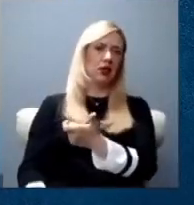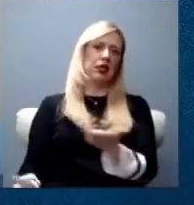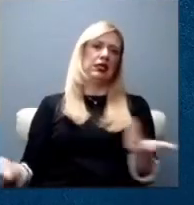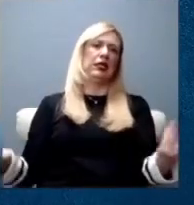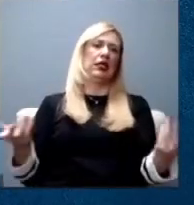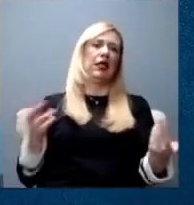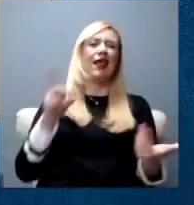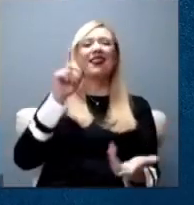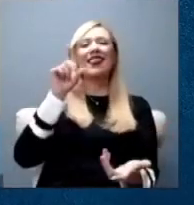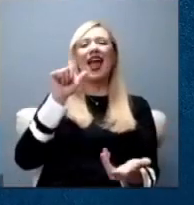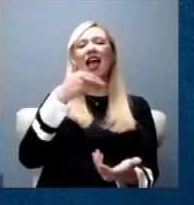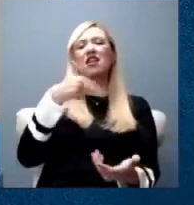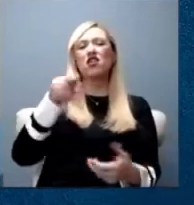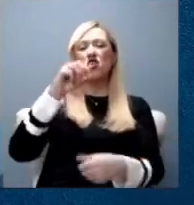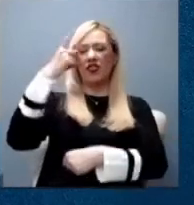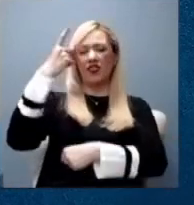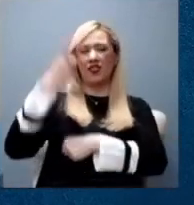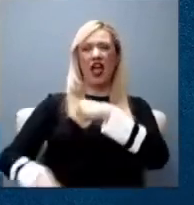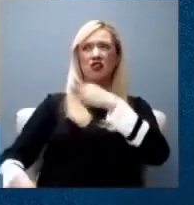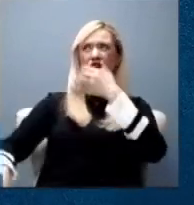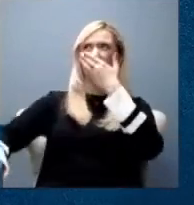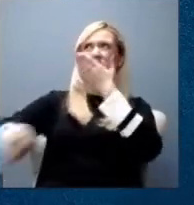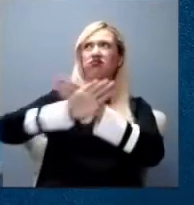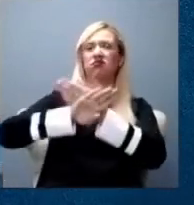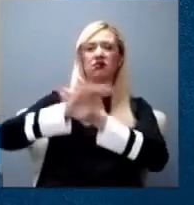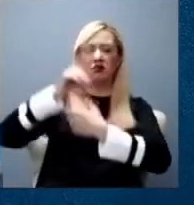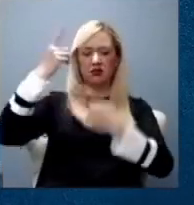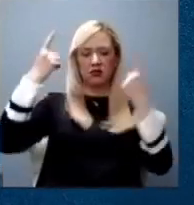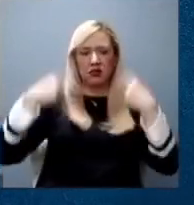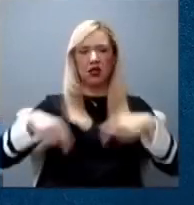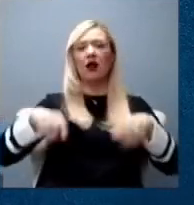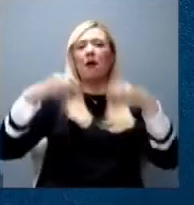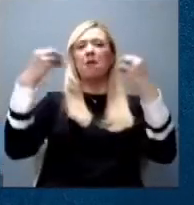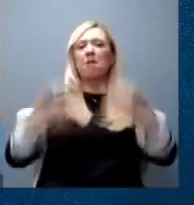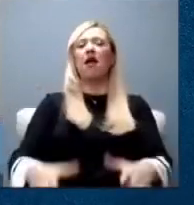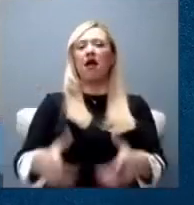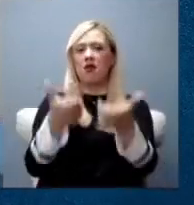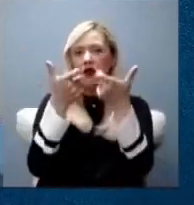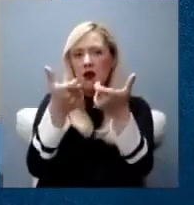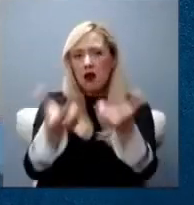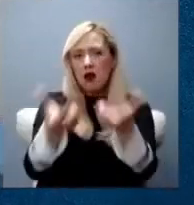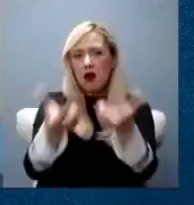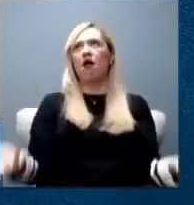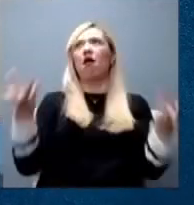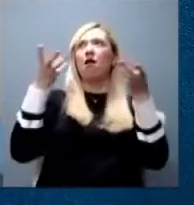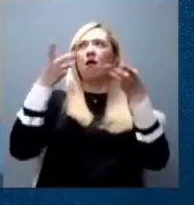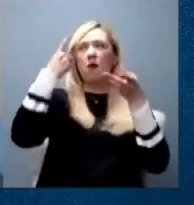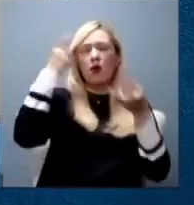material debido a la violación a derechos humanos, por el daño inmaterial, es decir, el daño psicológico, el daño